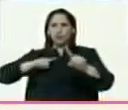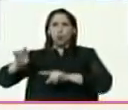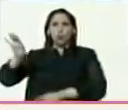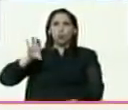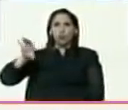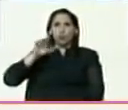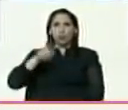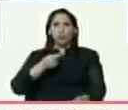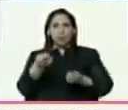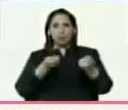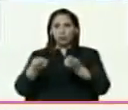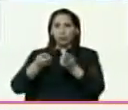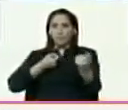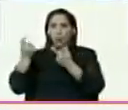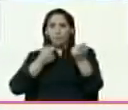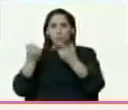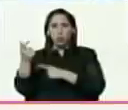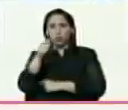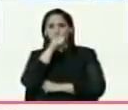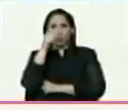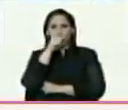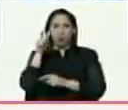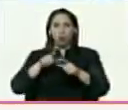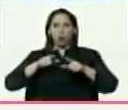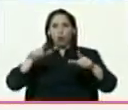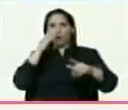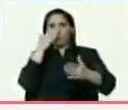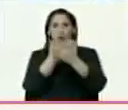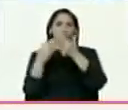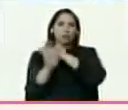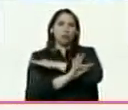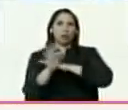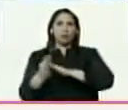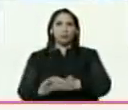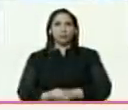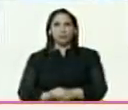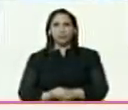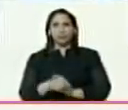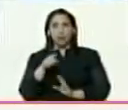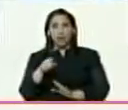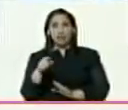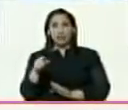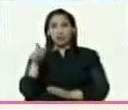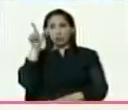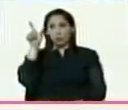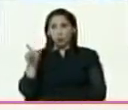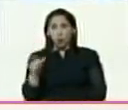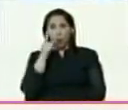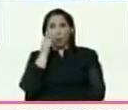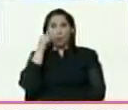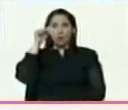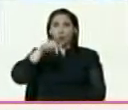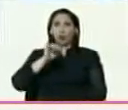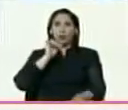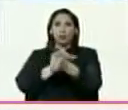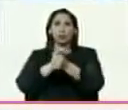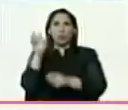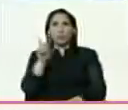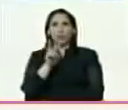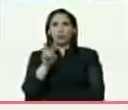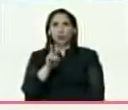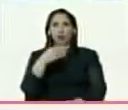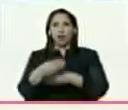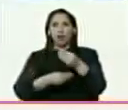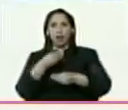coordinación de envíos de droga a la zona de la frontera este sujeto que está hoy detenido en venezuela por haber